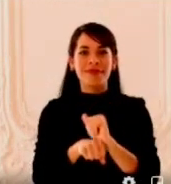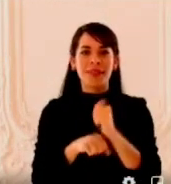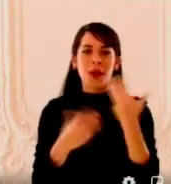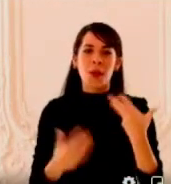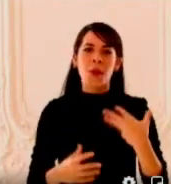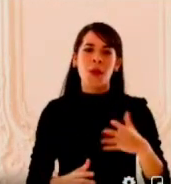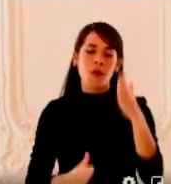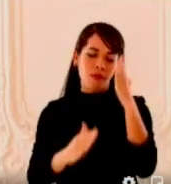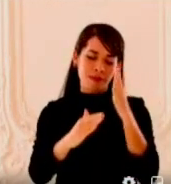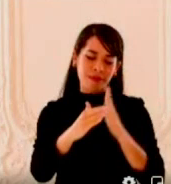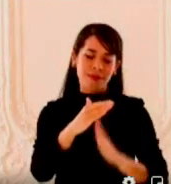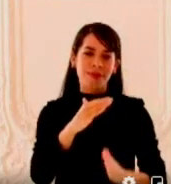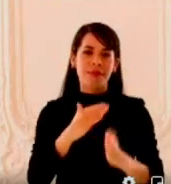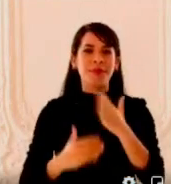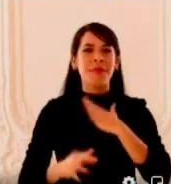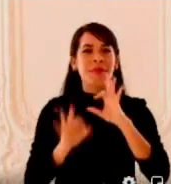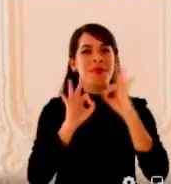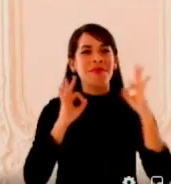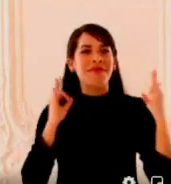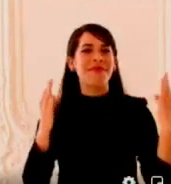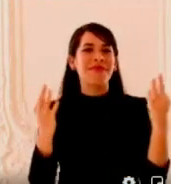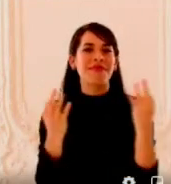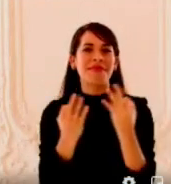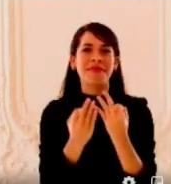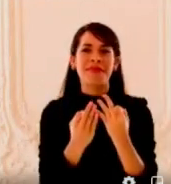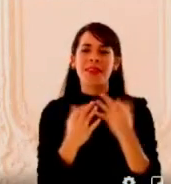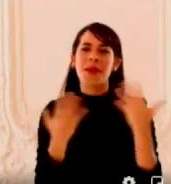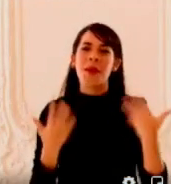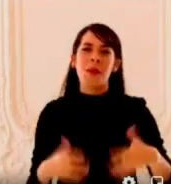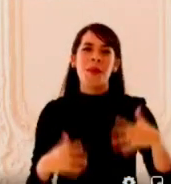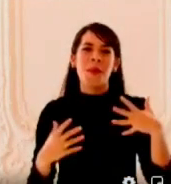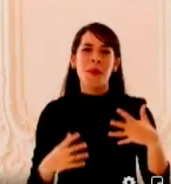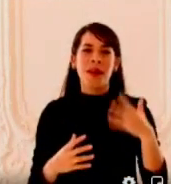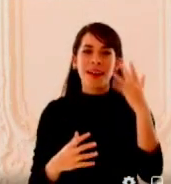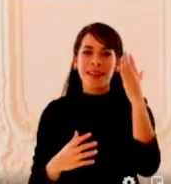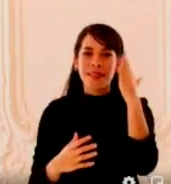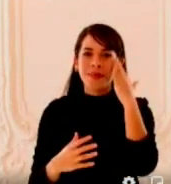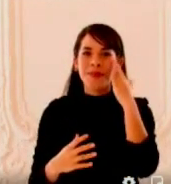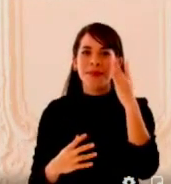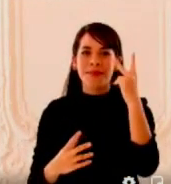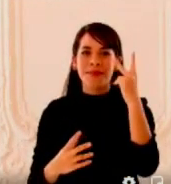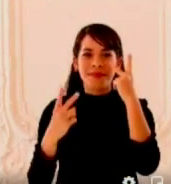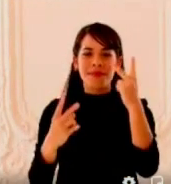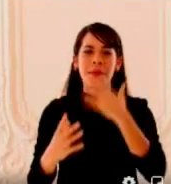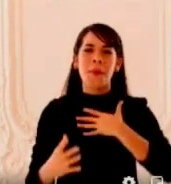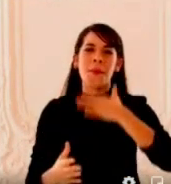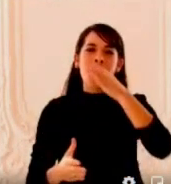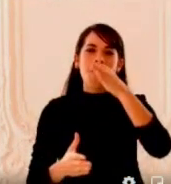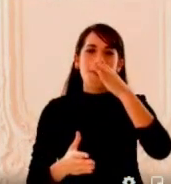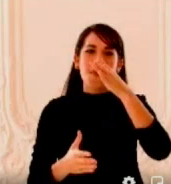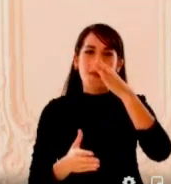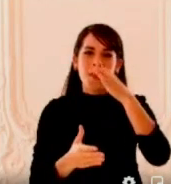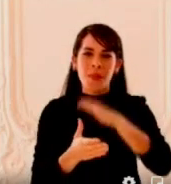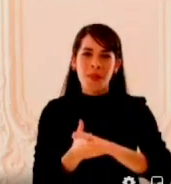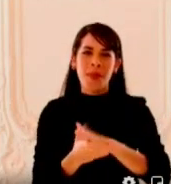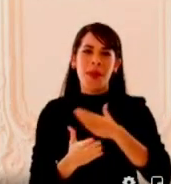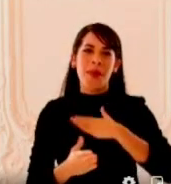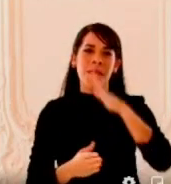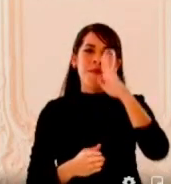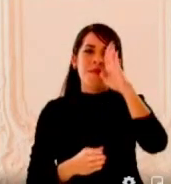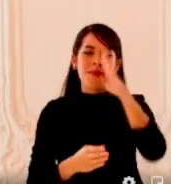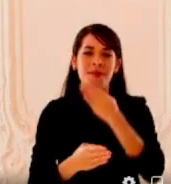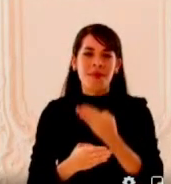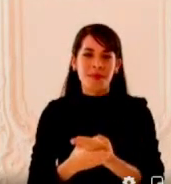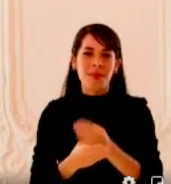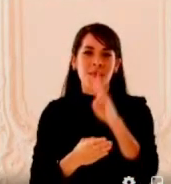humildad. A mi familia, que me están viendo desde lejos, especialmente a mi esposa y a mi hijo de 2 meses, gracias